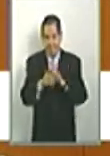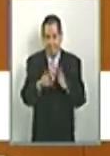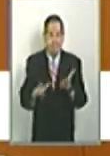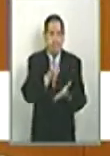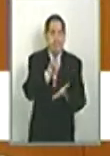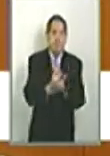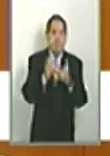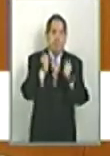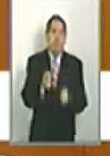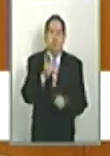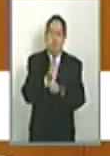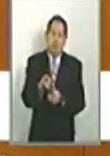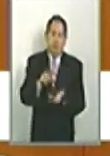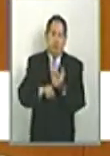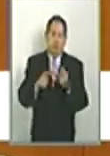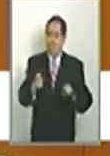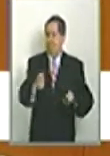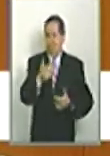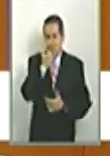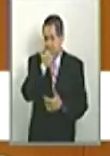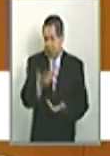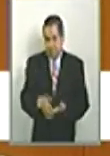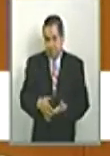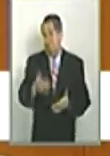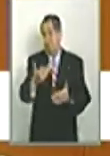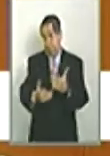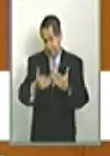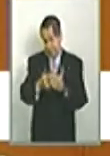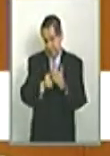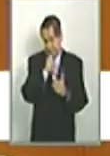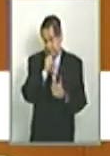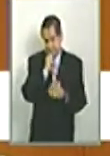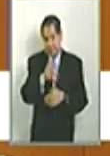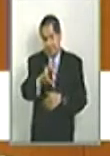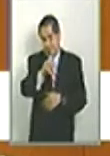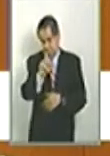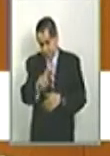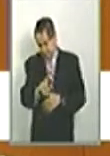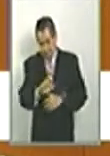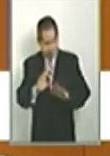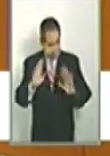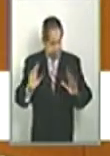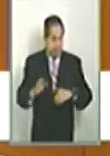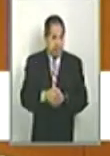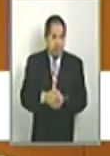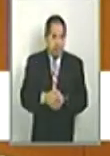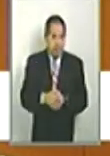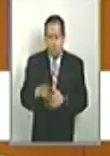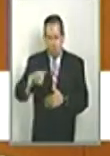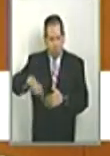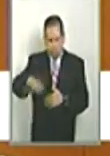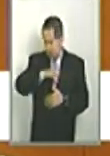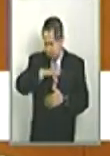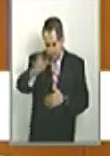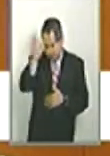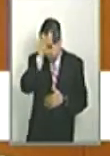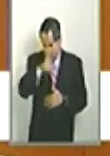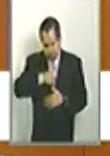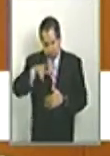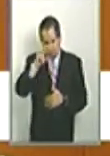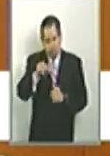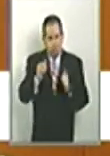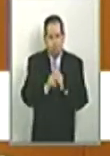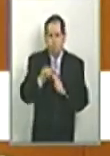Ley de Seguridad Interior, que está todavía pendiente su futuro. No la compartimos nosotros junto con